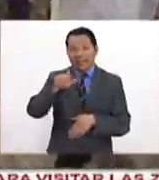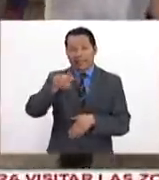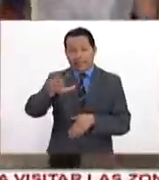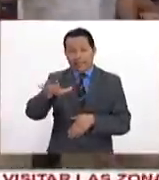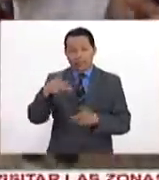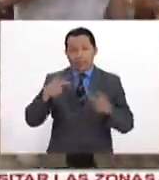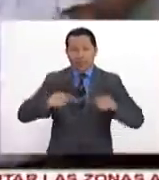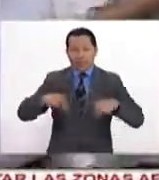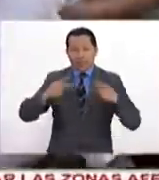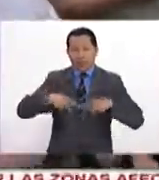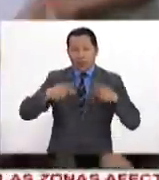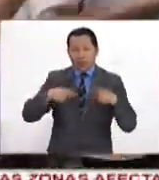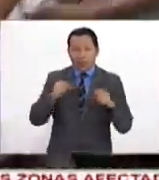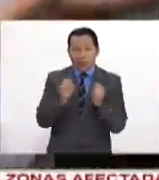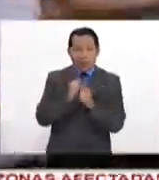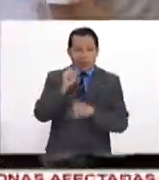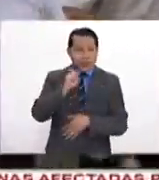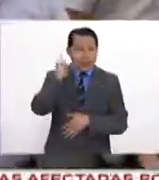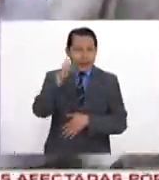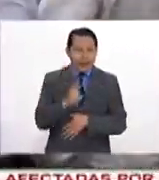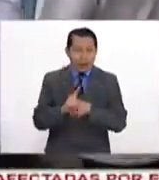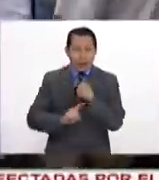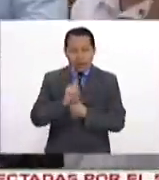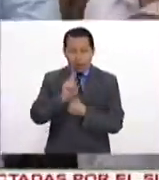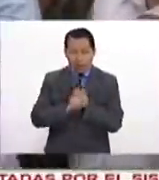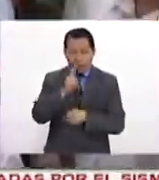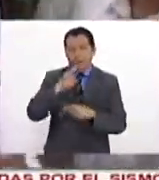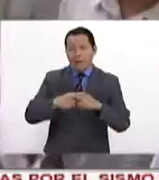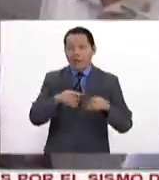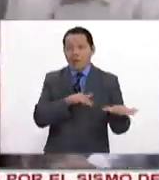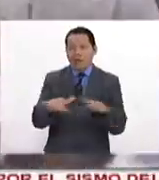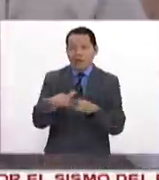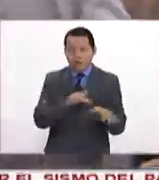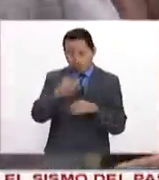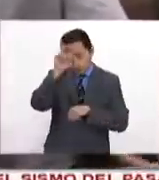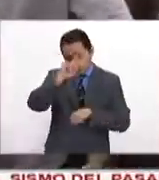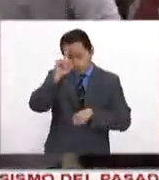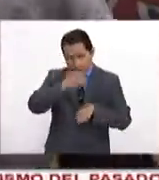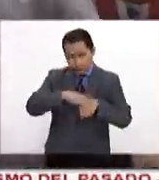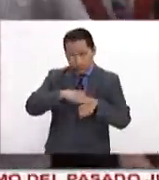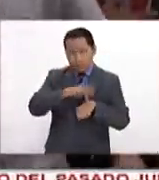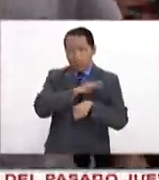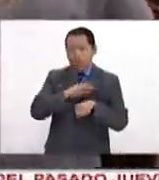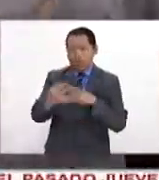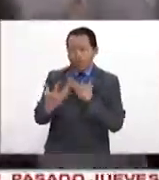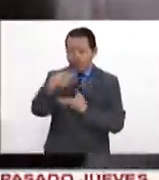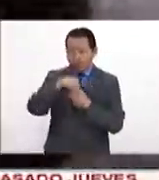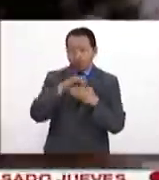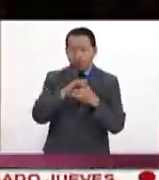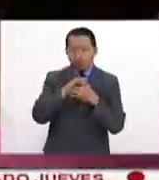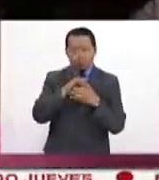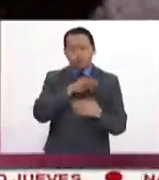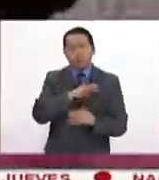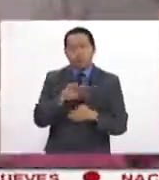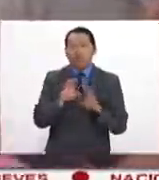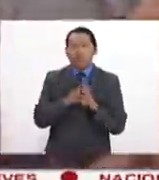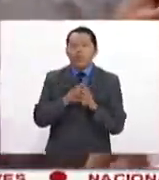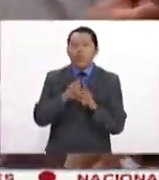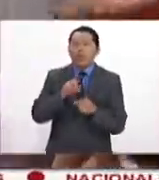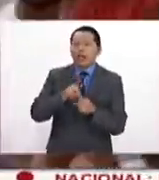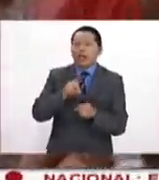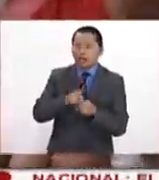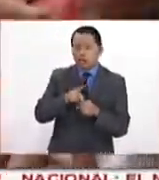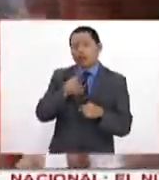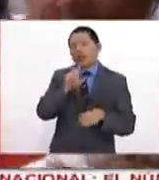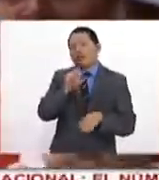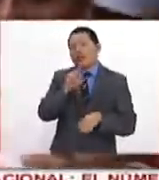1,479,575 personas con algún tipo de afectación por el sismo, por lo que exhortó a la población a sumarse a la campaña de donación de víveres